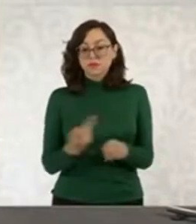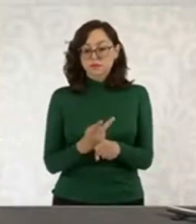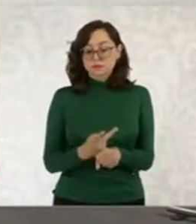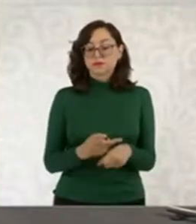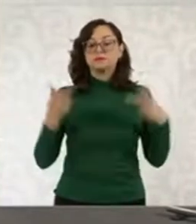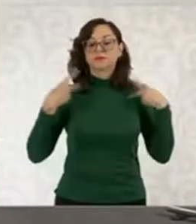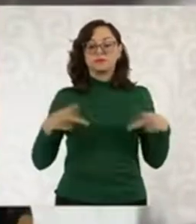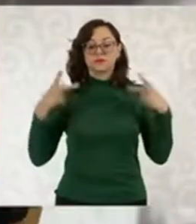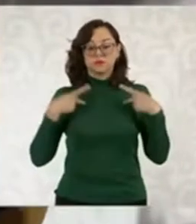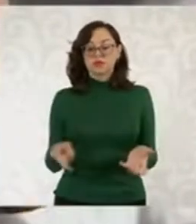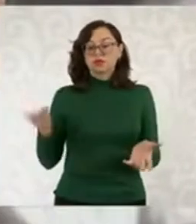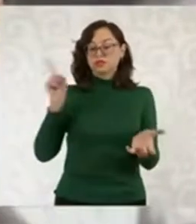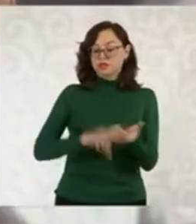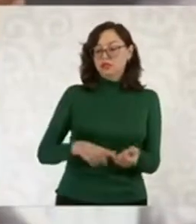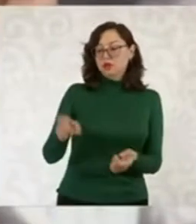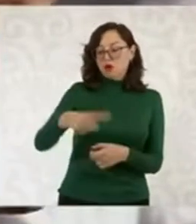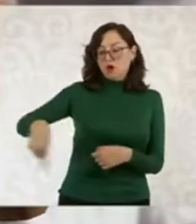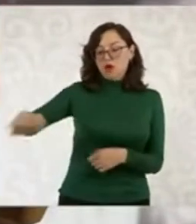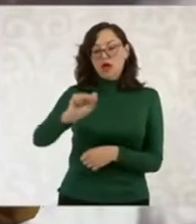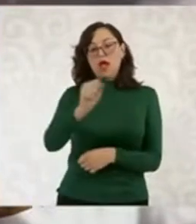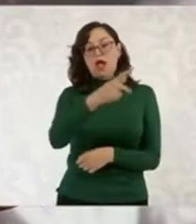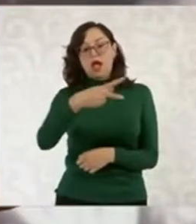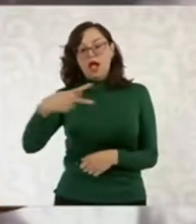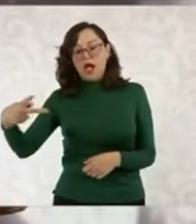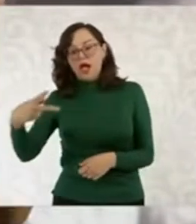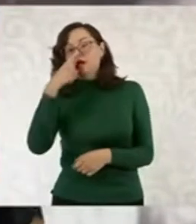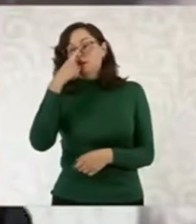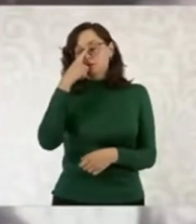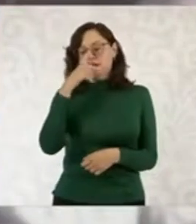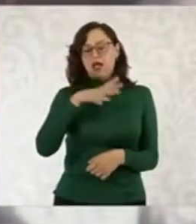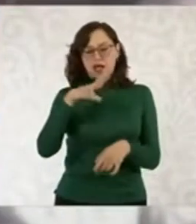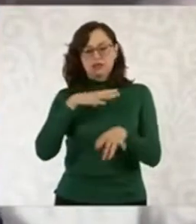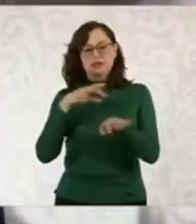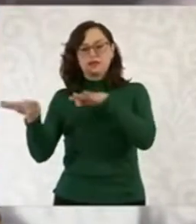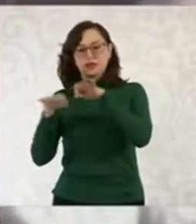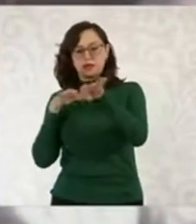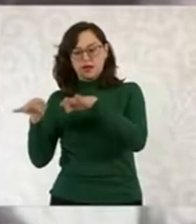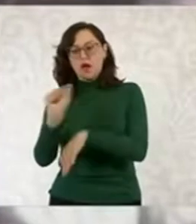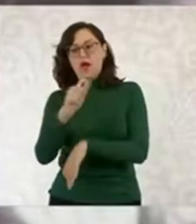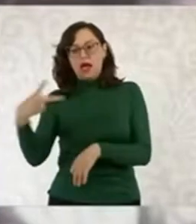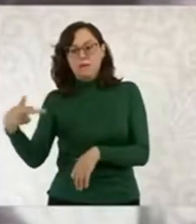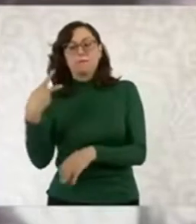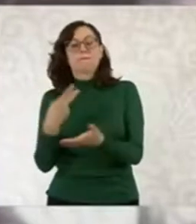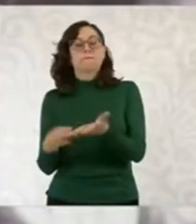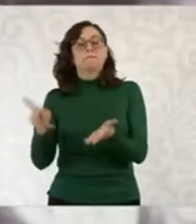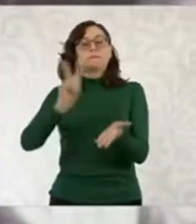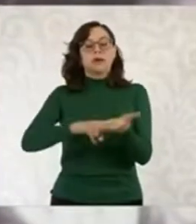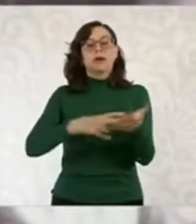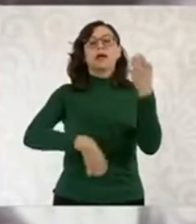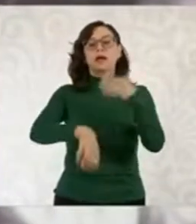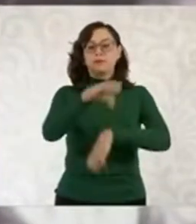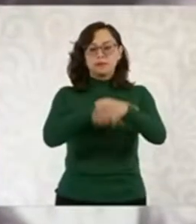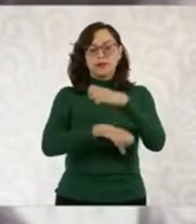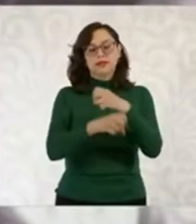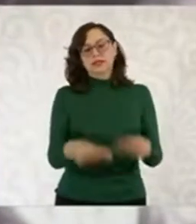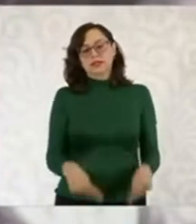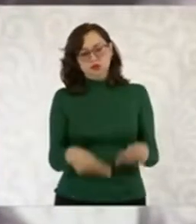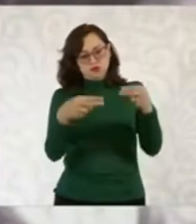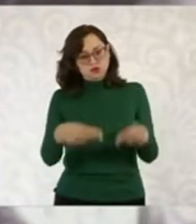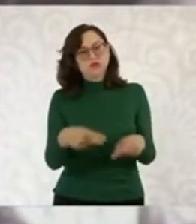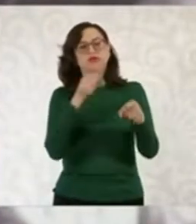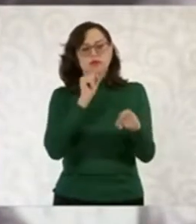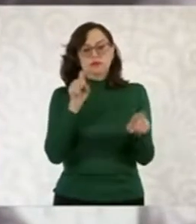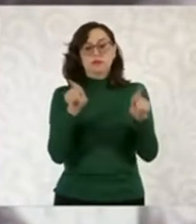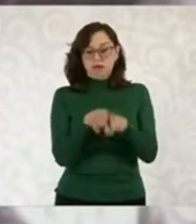empleo formal, ya sea en comercio, en servicios para empresas. Y esto es muy importante porque durante mucho tiempo